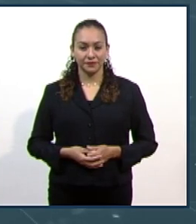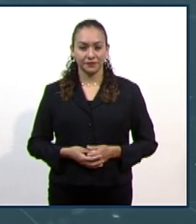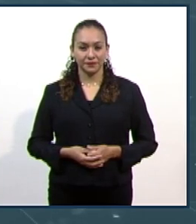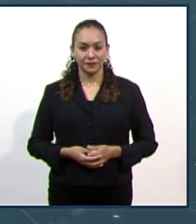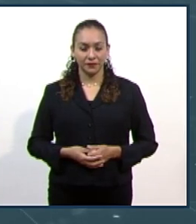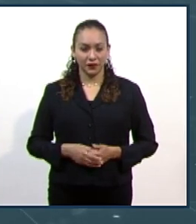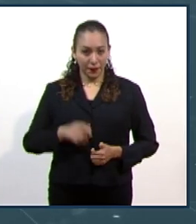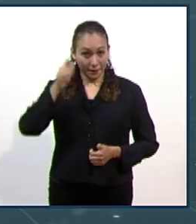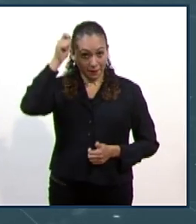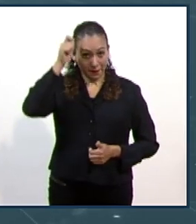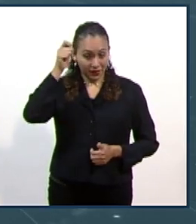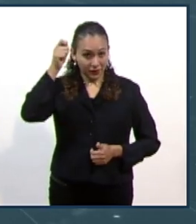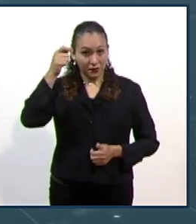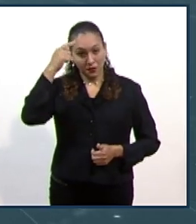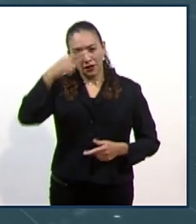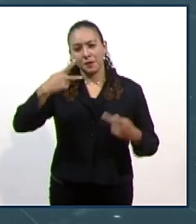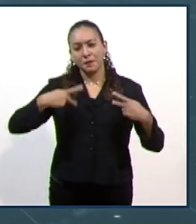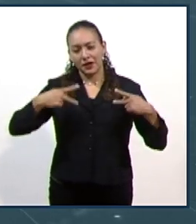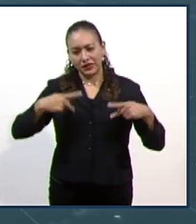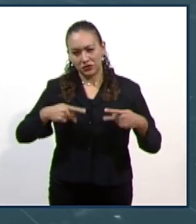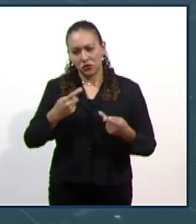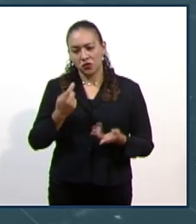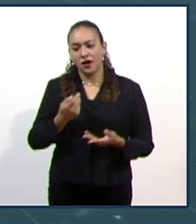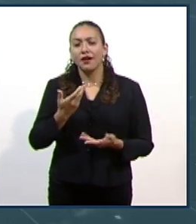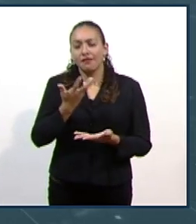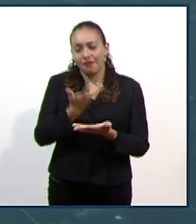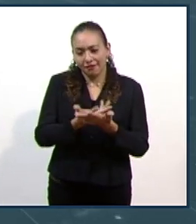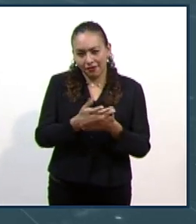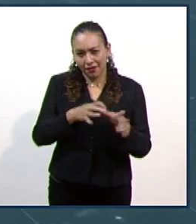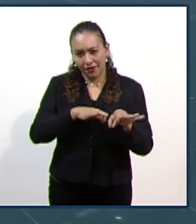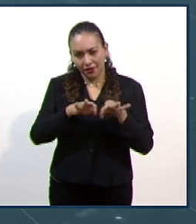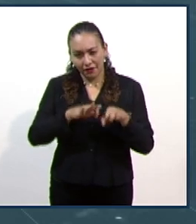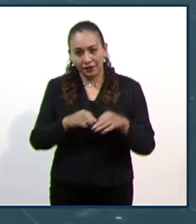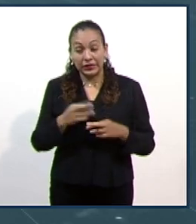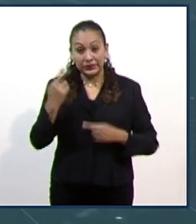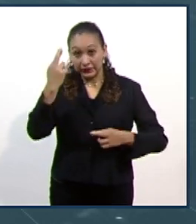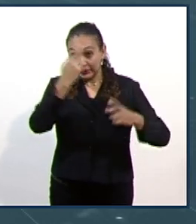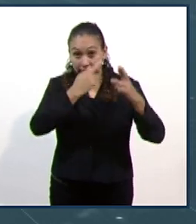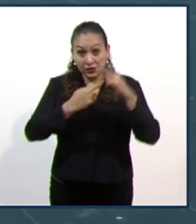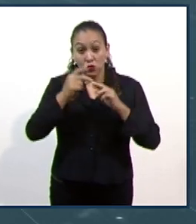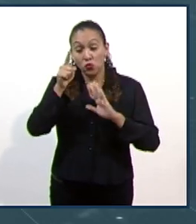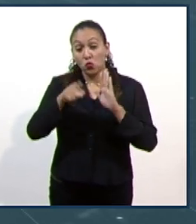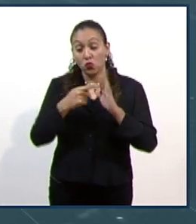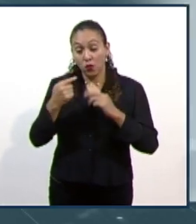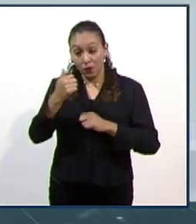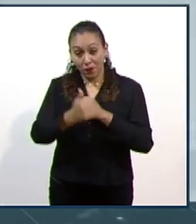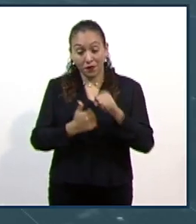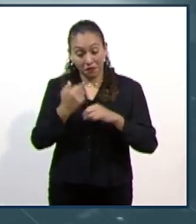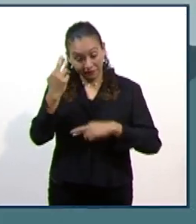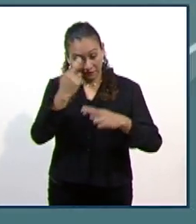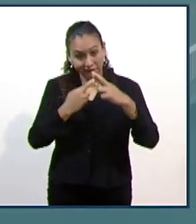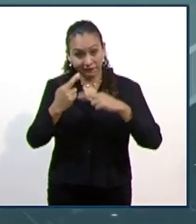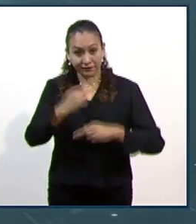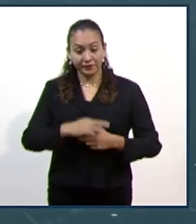Pensión por incapacidad debe revisarse su monto una vez al año, determinó la segunda sala.